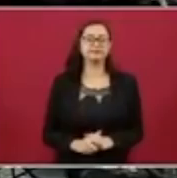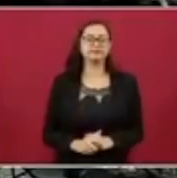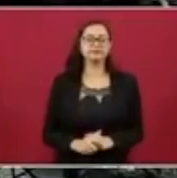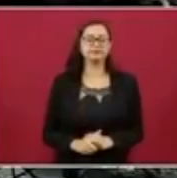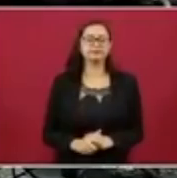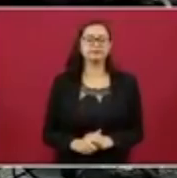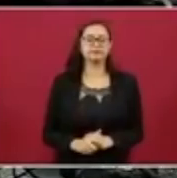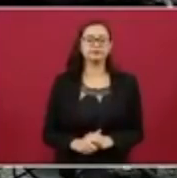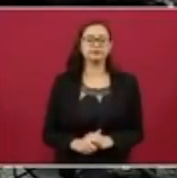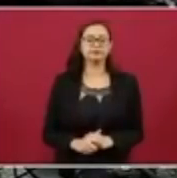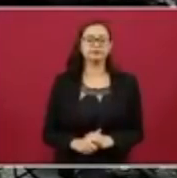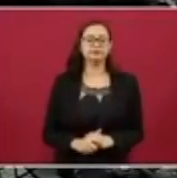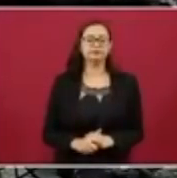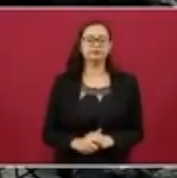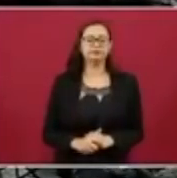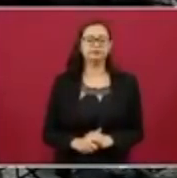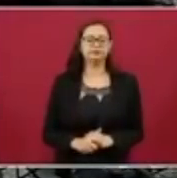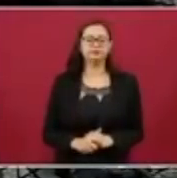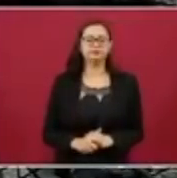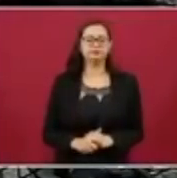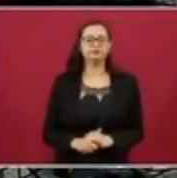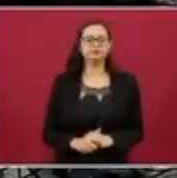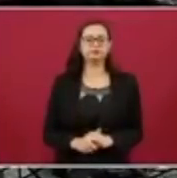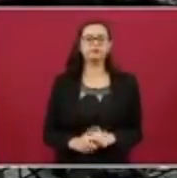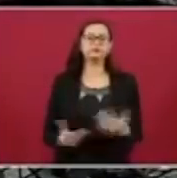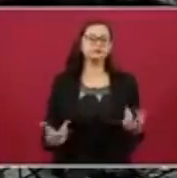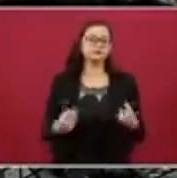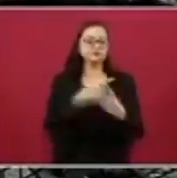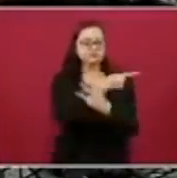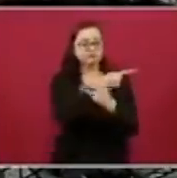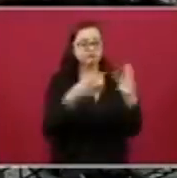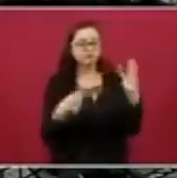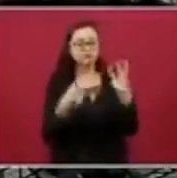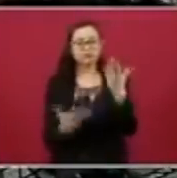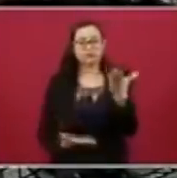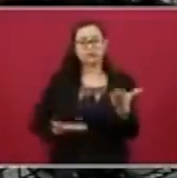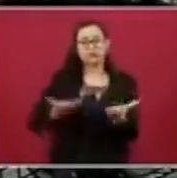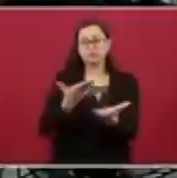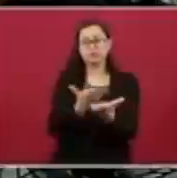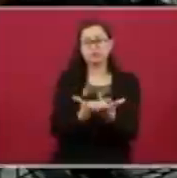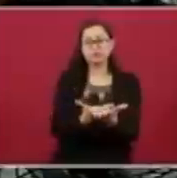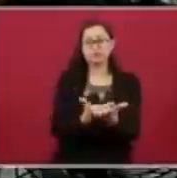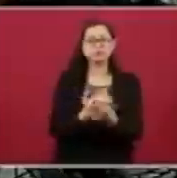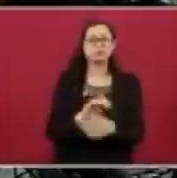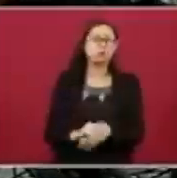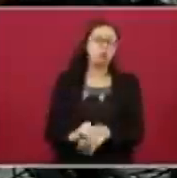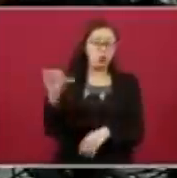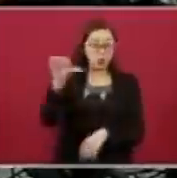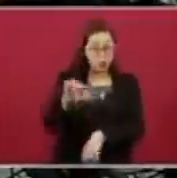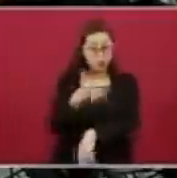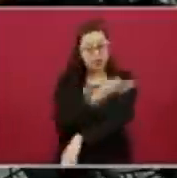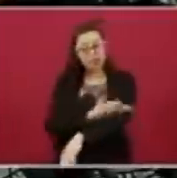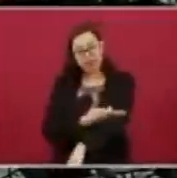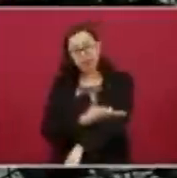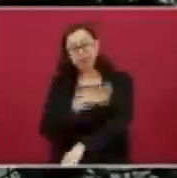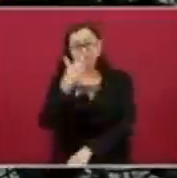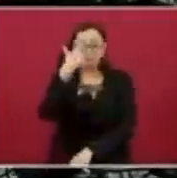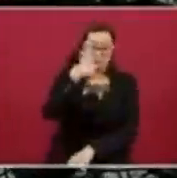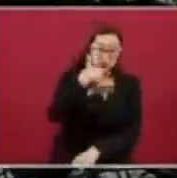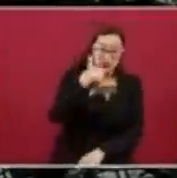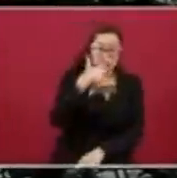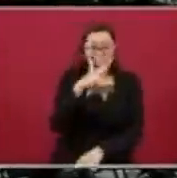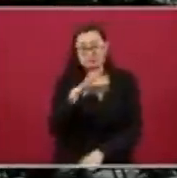Muchas gracias. Pues esa es la terna, y ya para la tarde-noche se toma